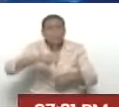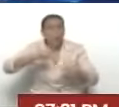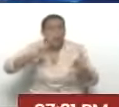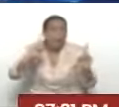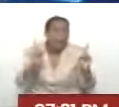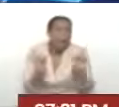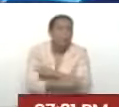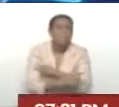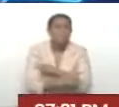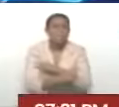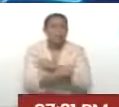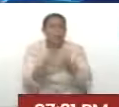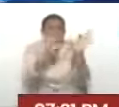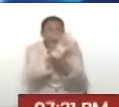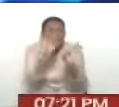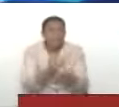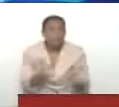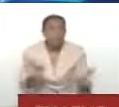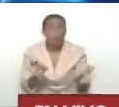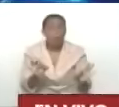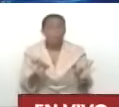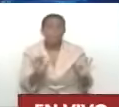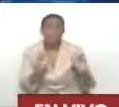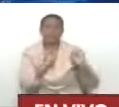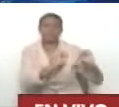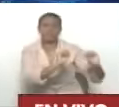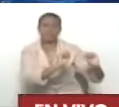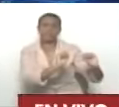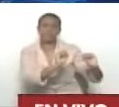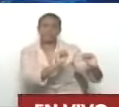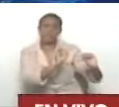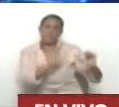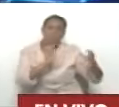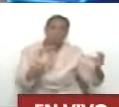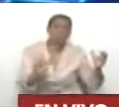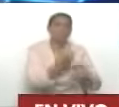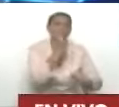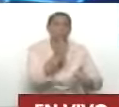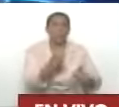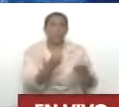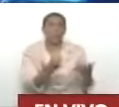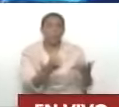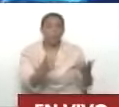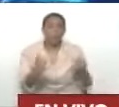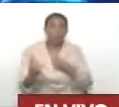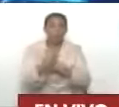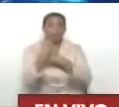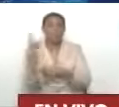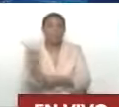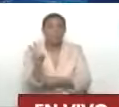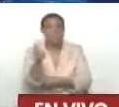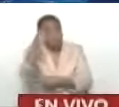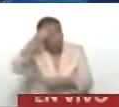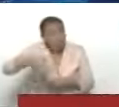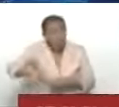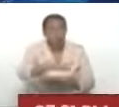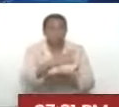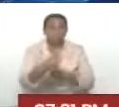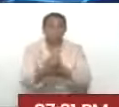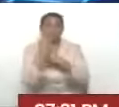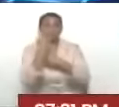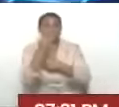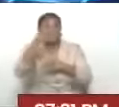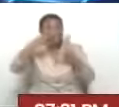la fuerza destructiva por parte del imperialismo en contra de Venezuela, en contra del pueblo venezolano, de todo el